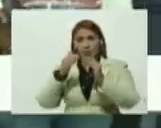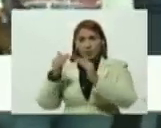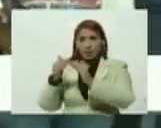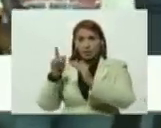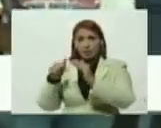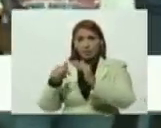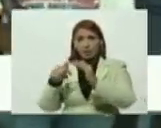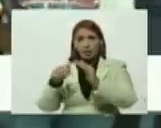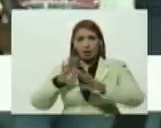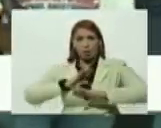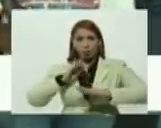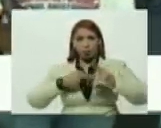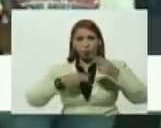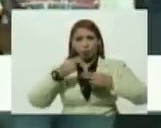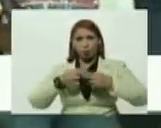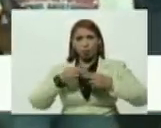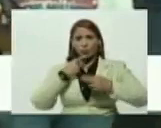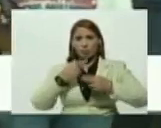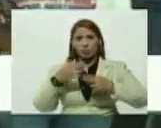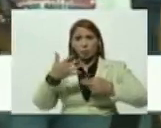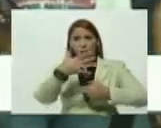de la autoconstrucción. Decimos,